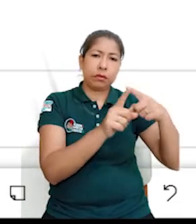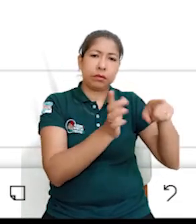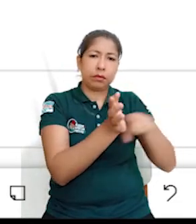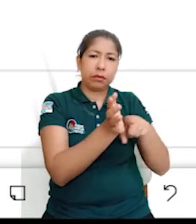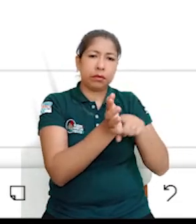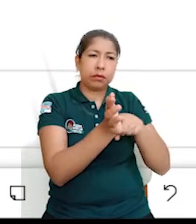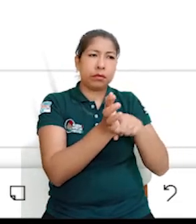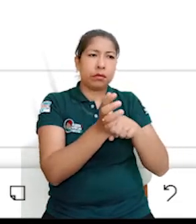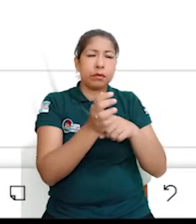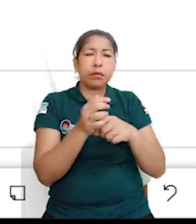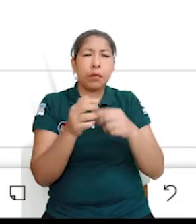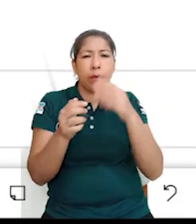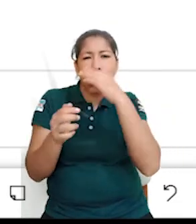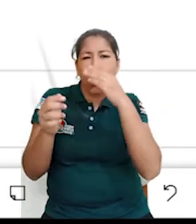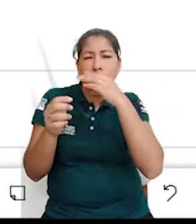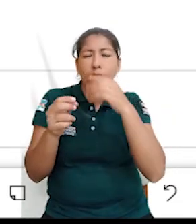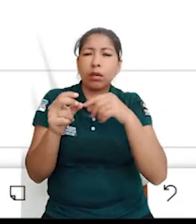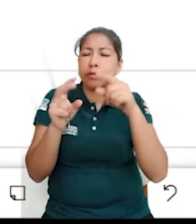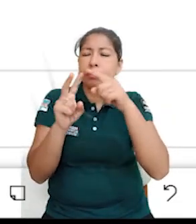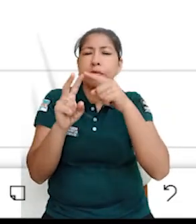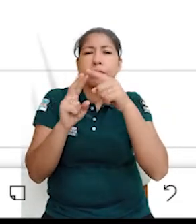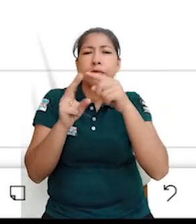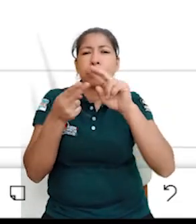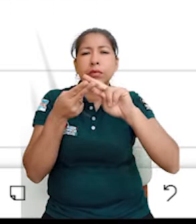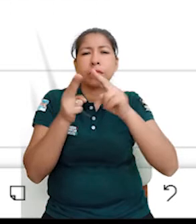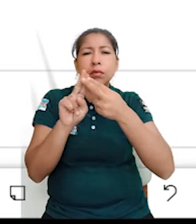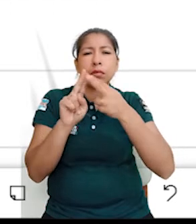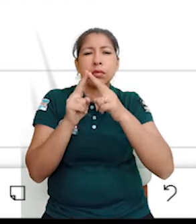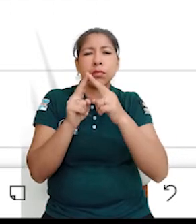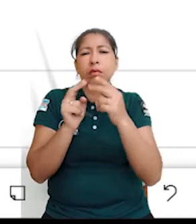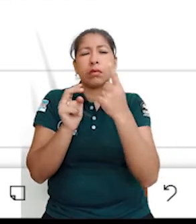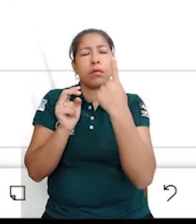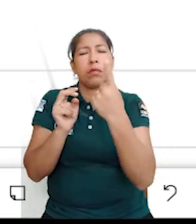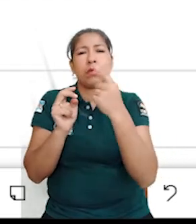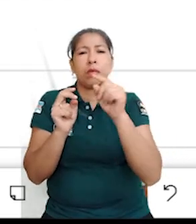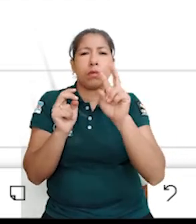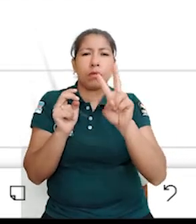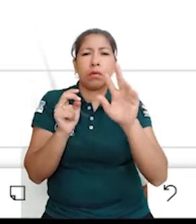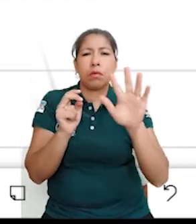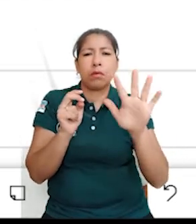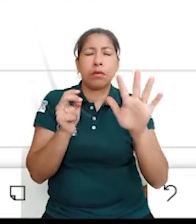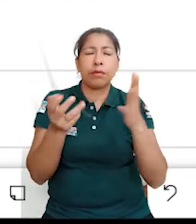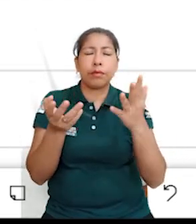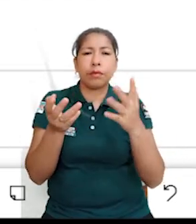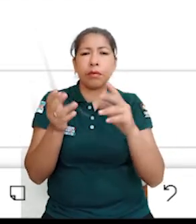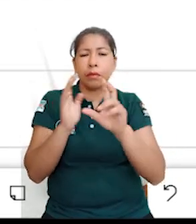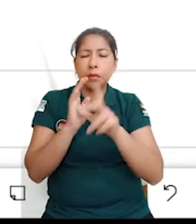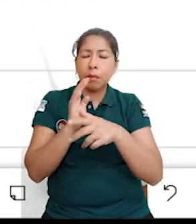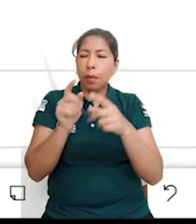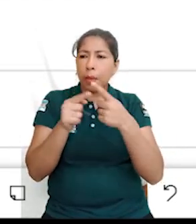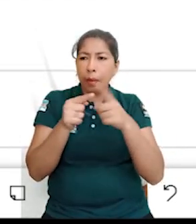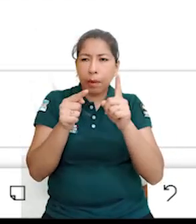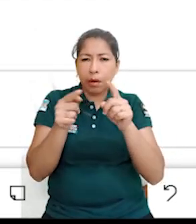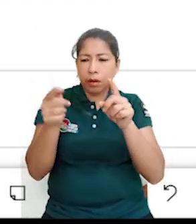den 125 y como son signos diferentes, restado me tenga que dar el segundo término, es decir,